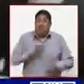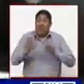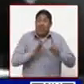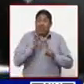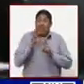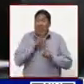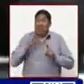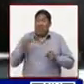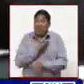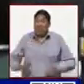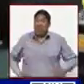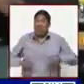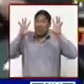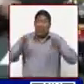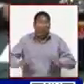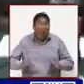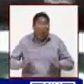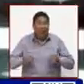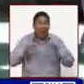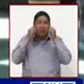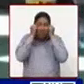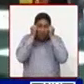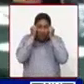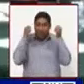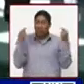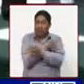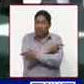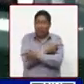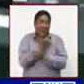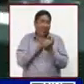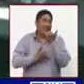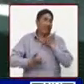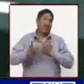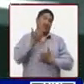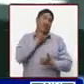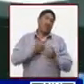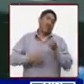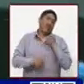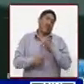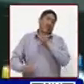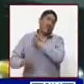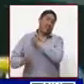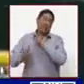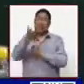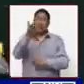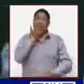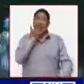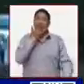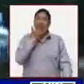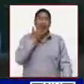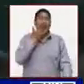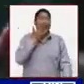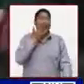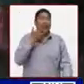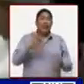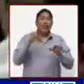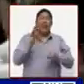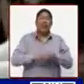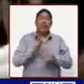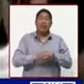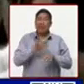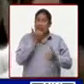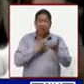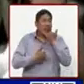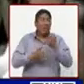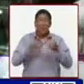Montes en el Consejo de la División Profesional. Fuego cruzado en la División Profesional. Hola. Entre dirigentes. Juanpi, qué ambiente el que se está viviendo.